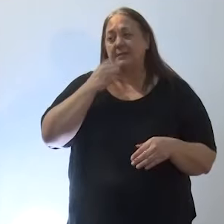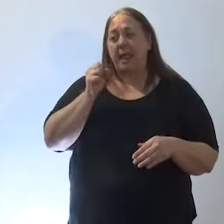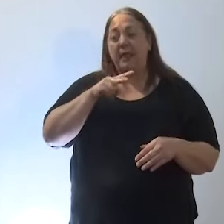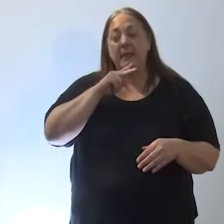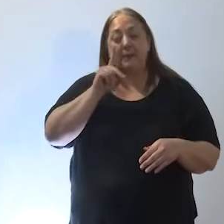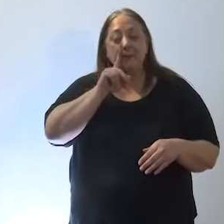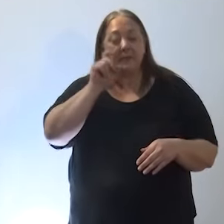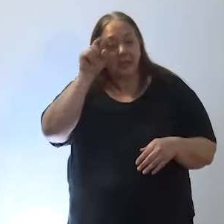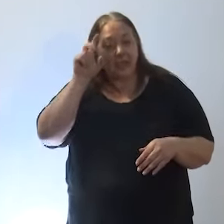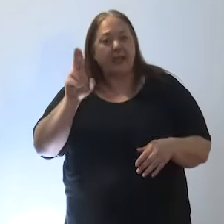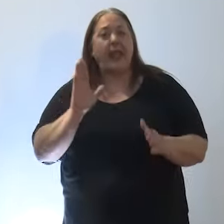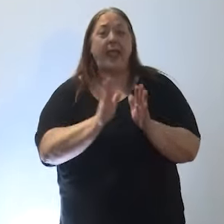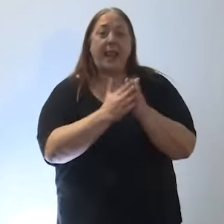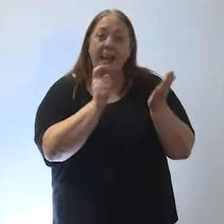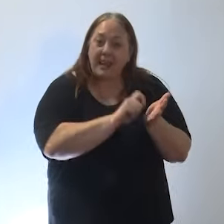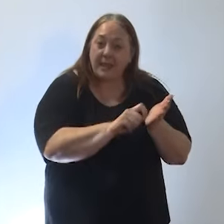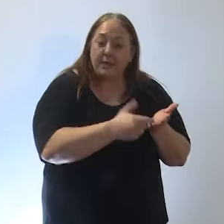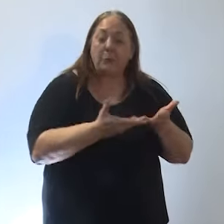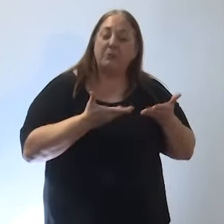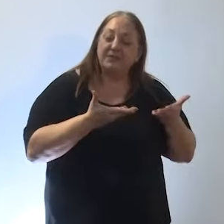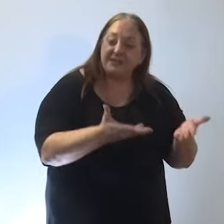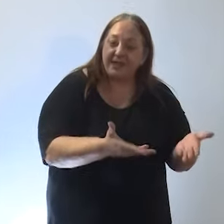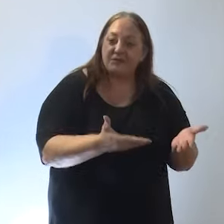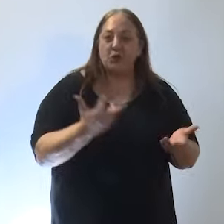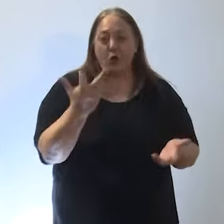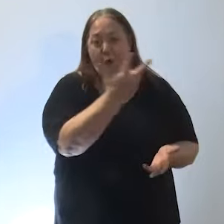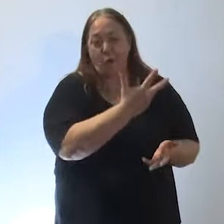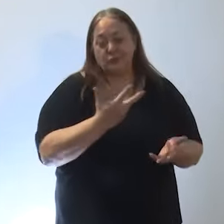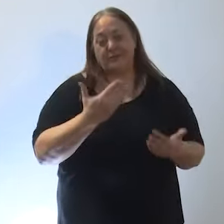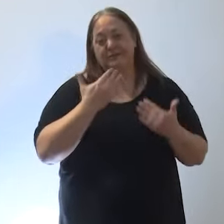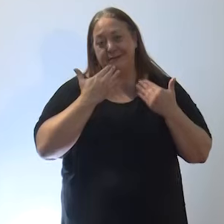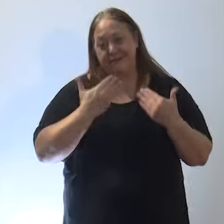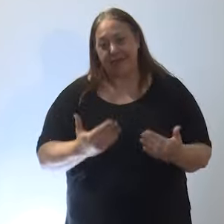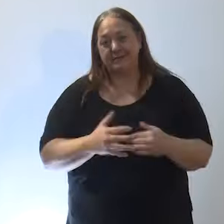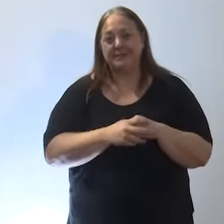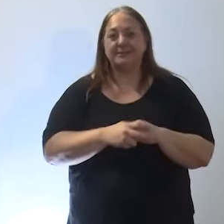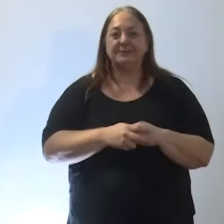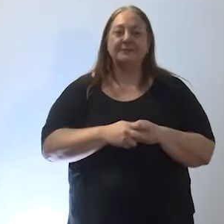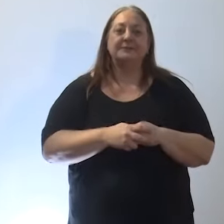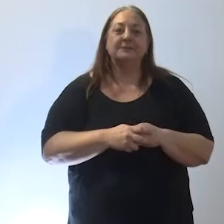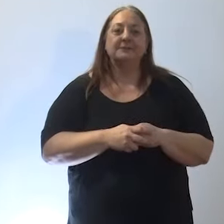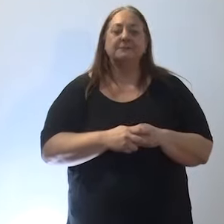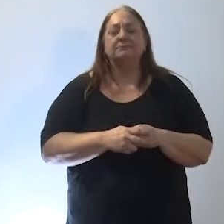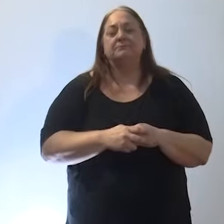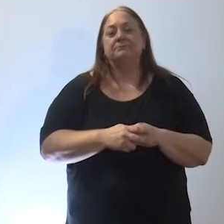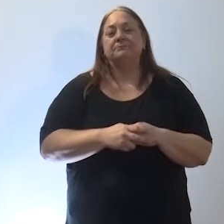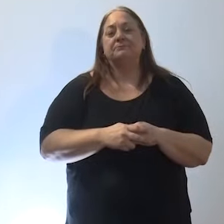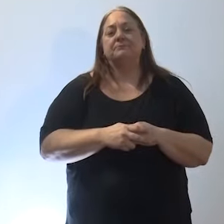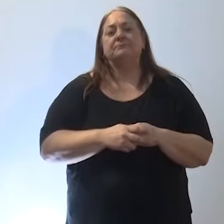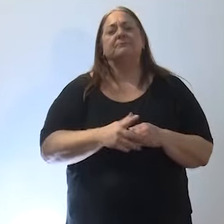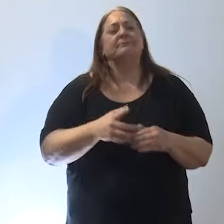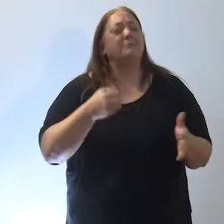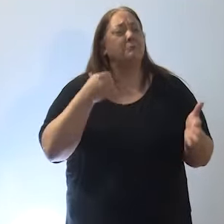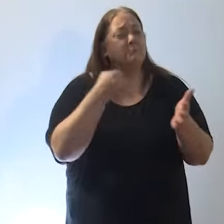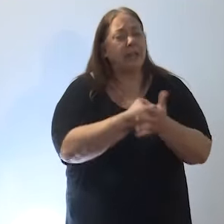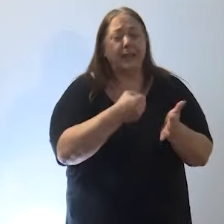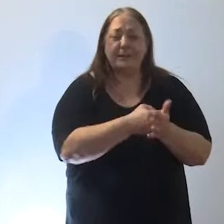libro por esta presentación que hicieron los tres y fundamentalmente porque por la militancia de Javier